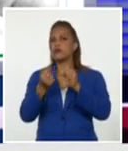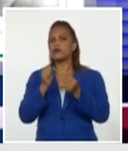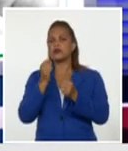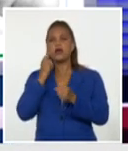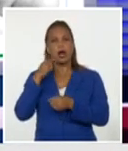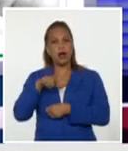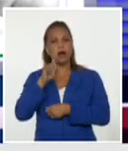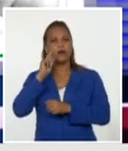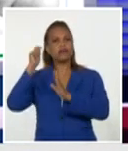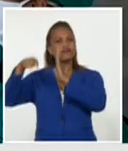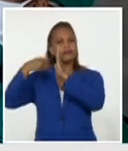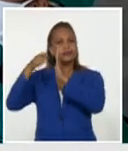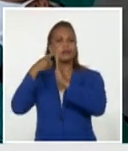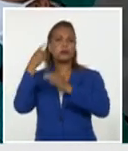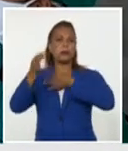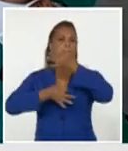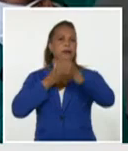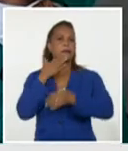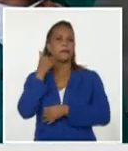reporte nos actualiza.